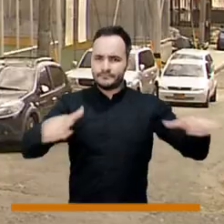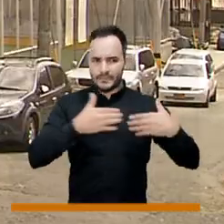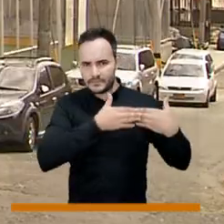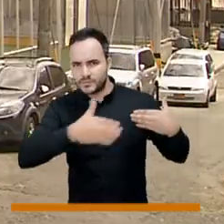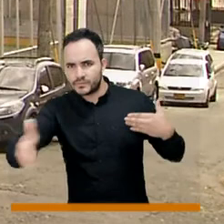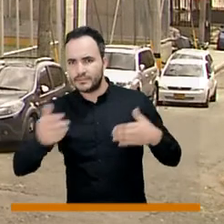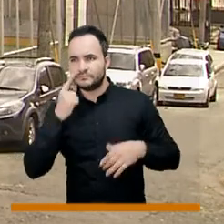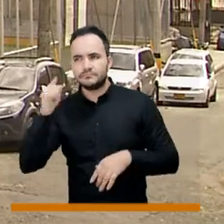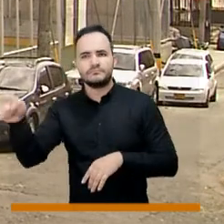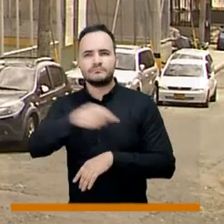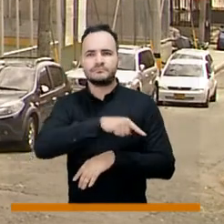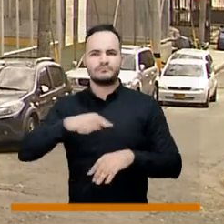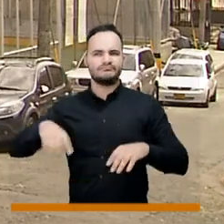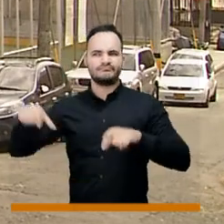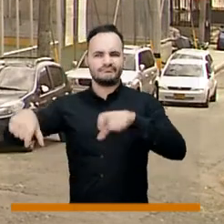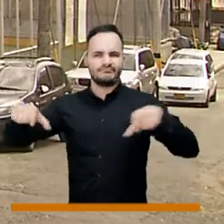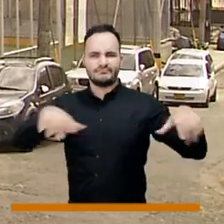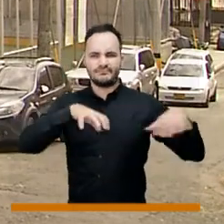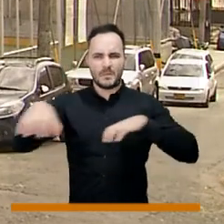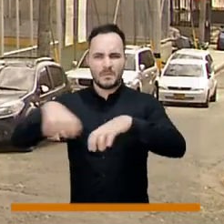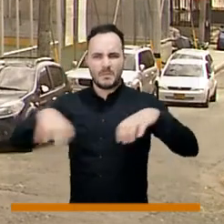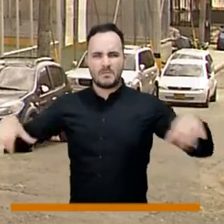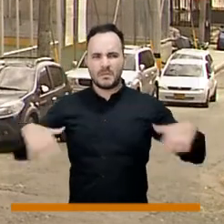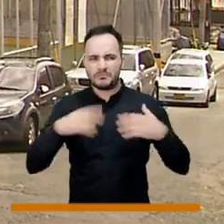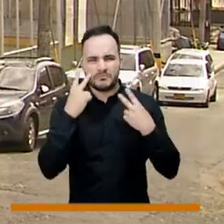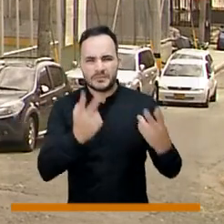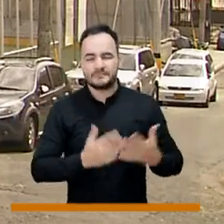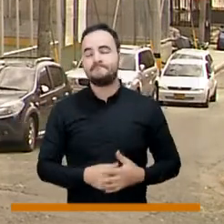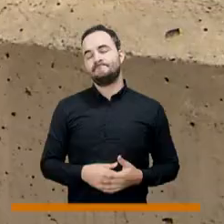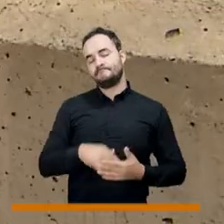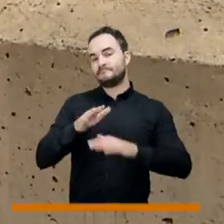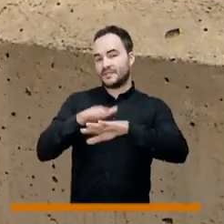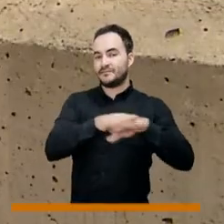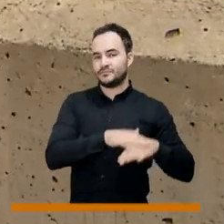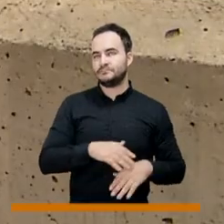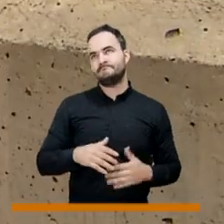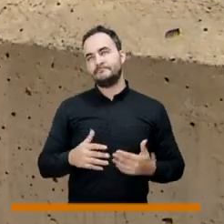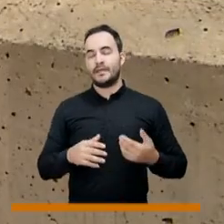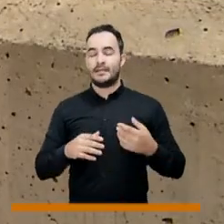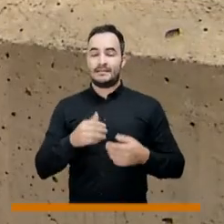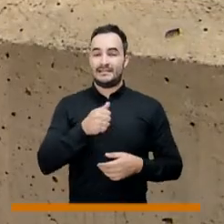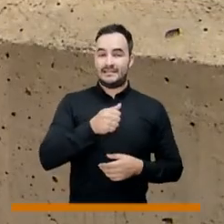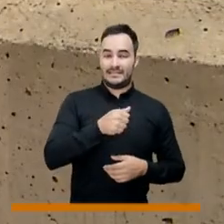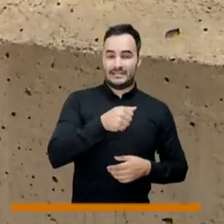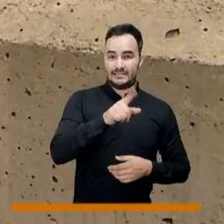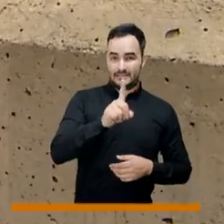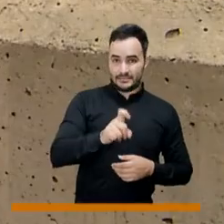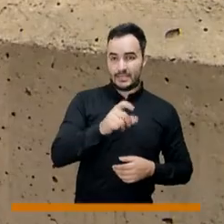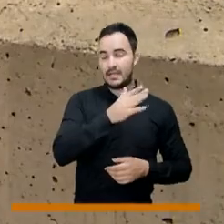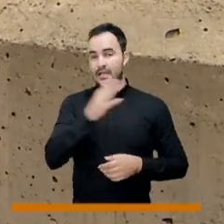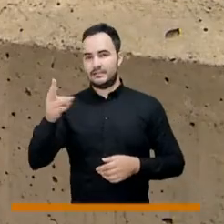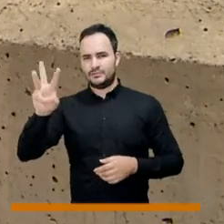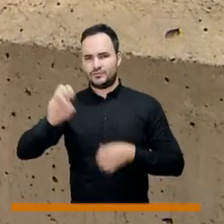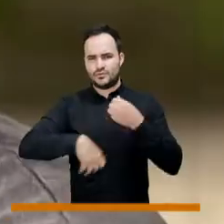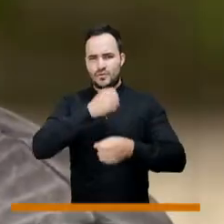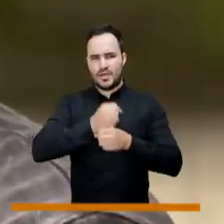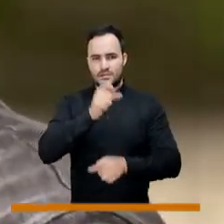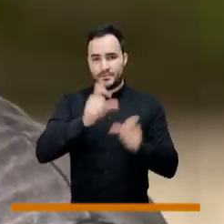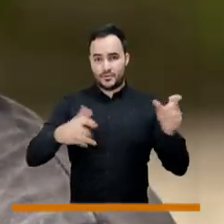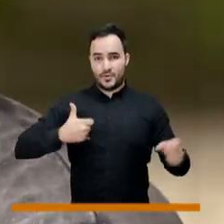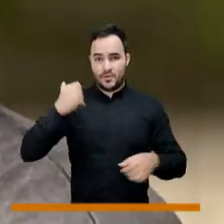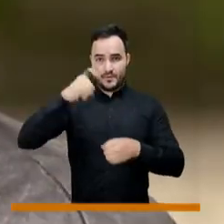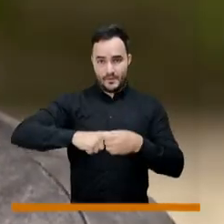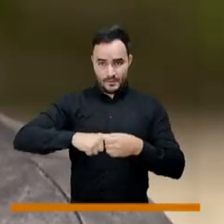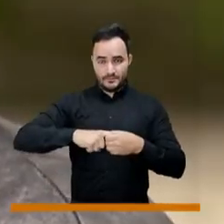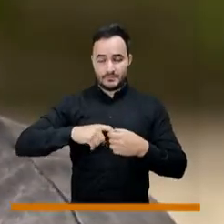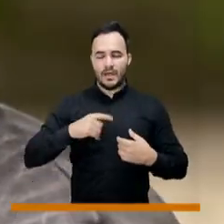después de la pandemia con los escenarios deportivos a su juicio? Hubo tres categorías que perdieron. Habían jugadores de 18 a 20 años en el proceso